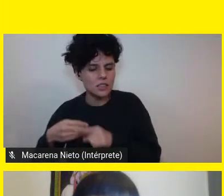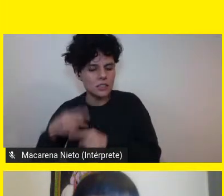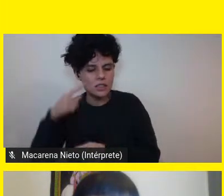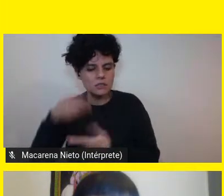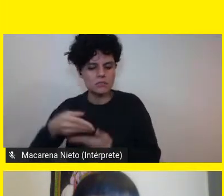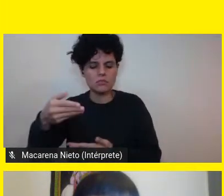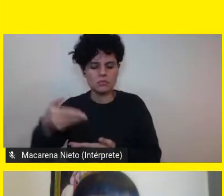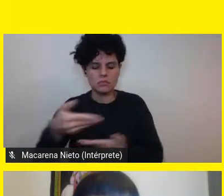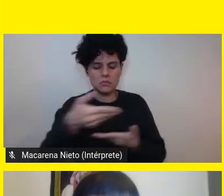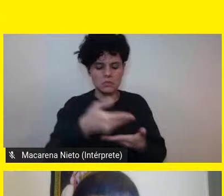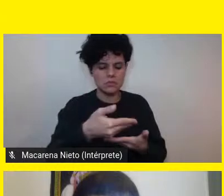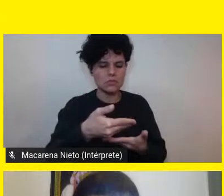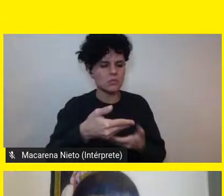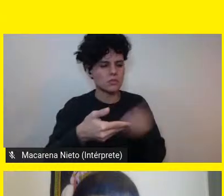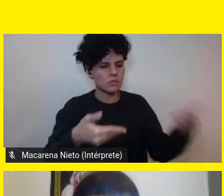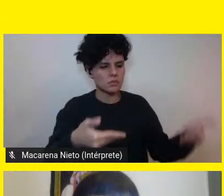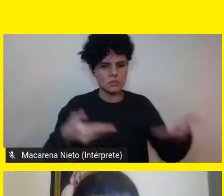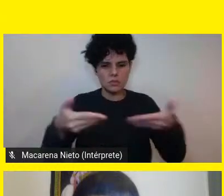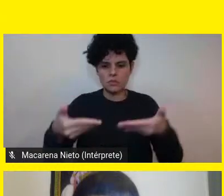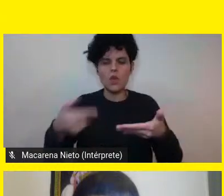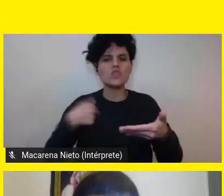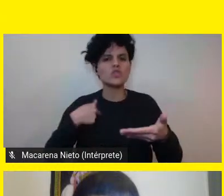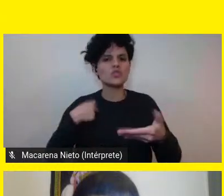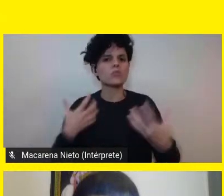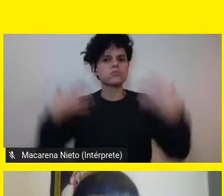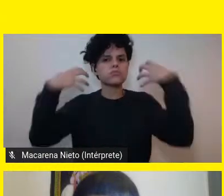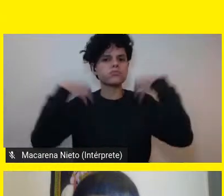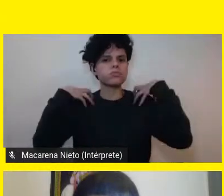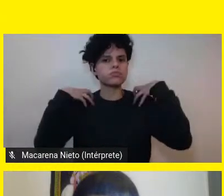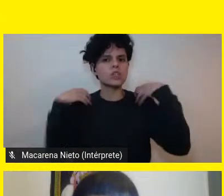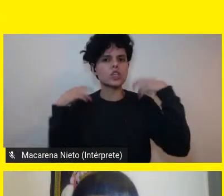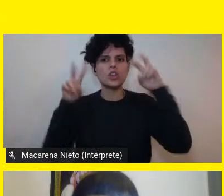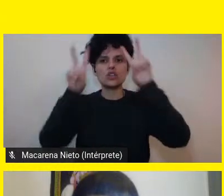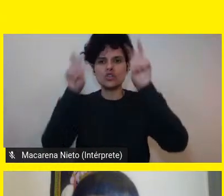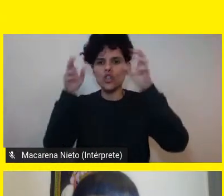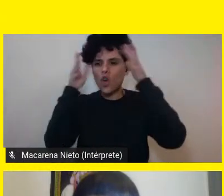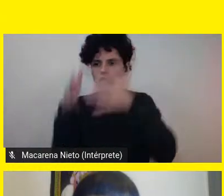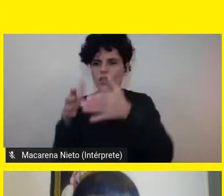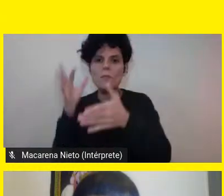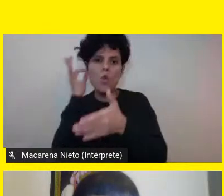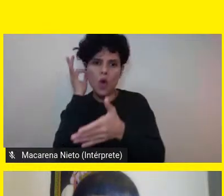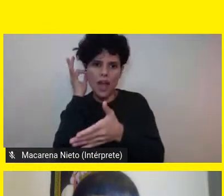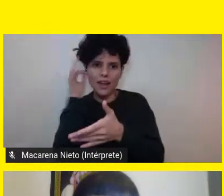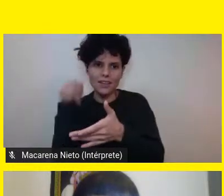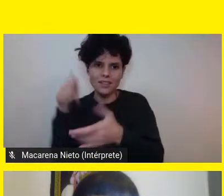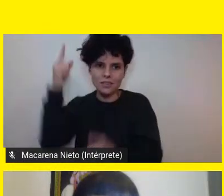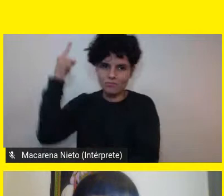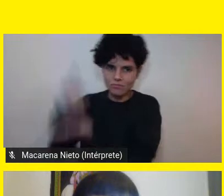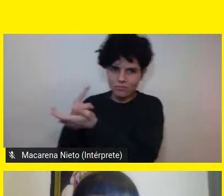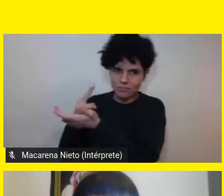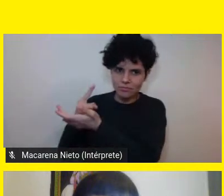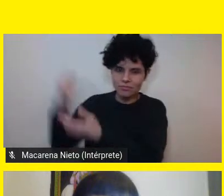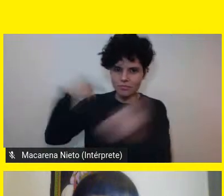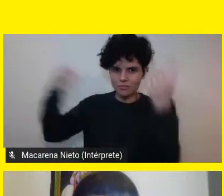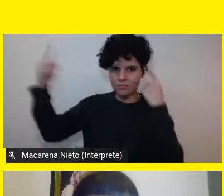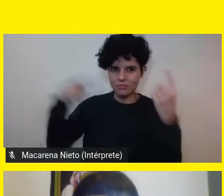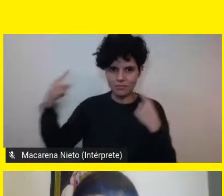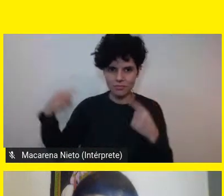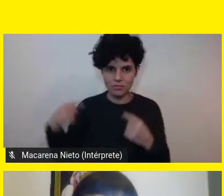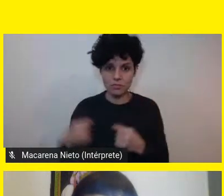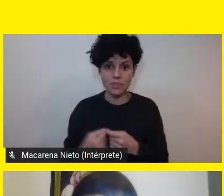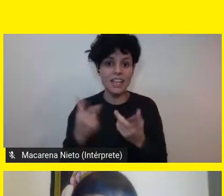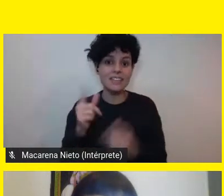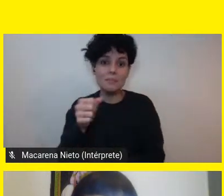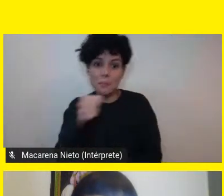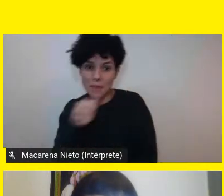artículo sobre las mujeres que sufrieron tortura. Y esa periodista es ni más ni menos quien hoy día nos